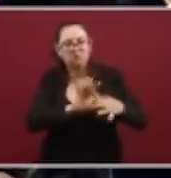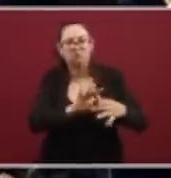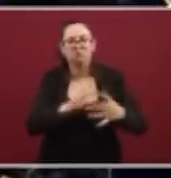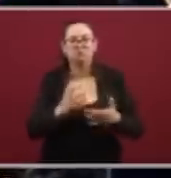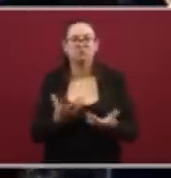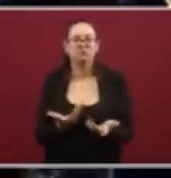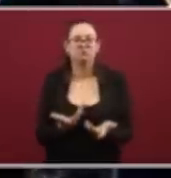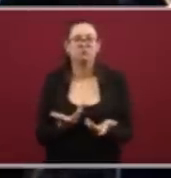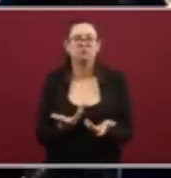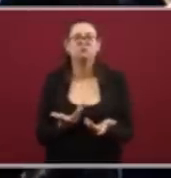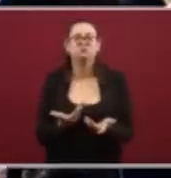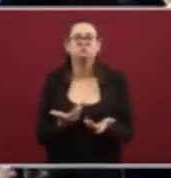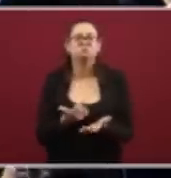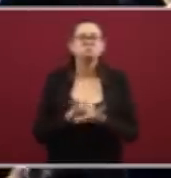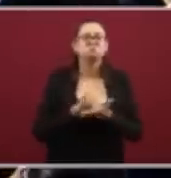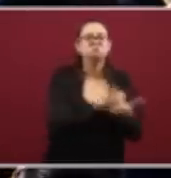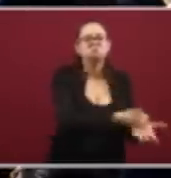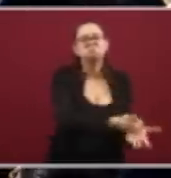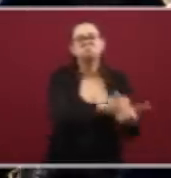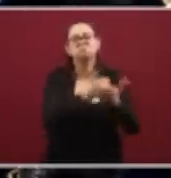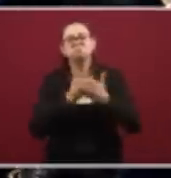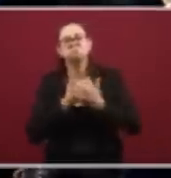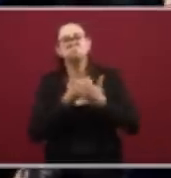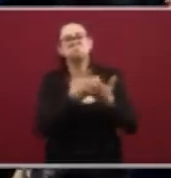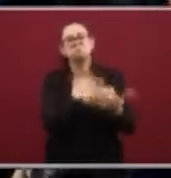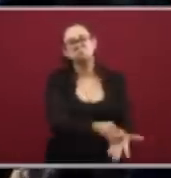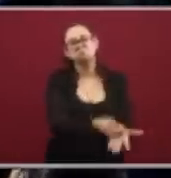y que nos ayudemos mutuamente